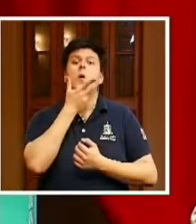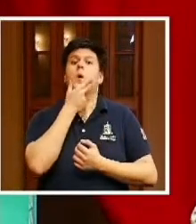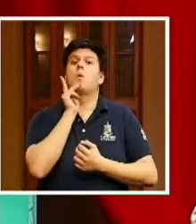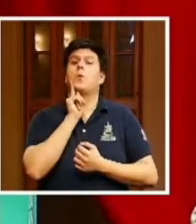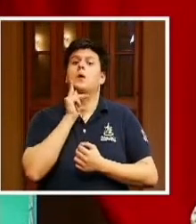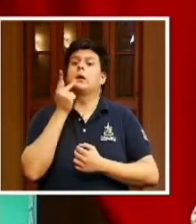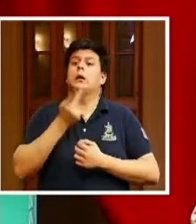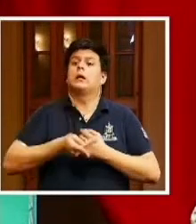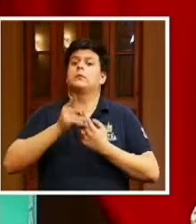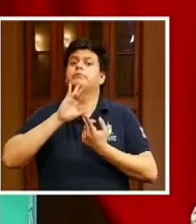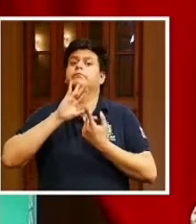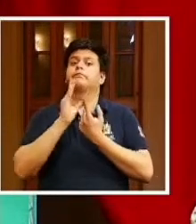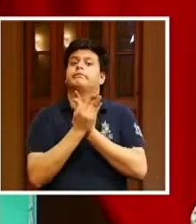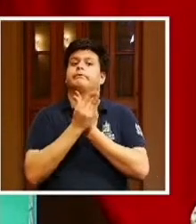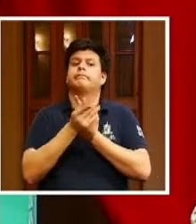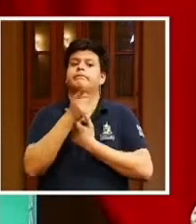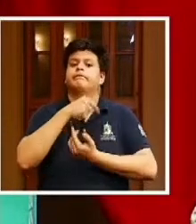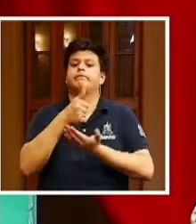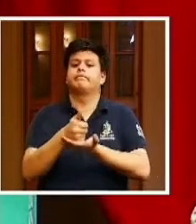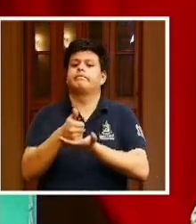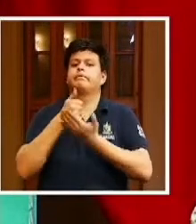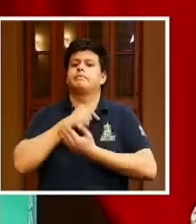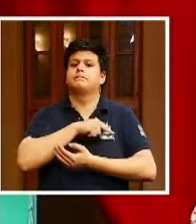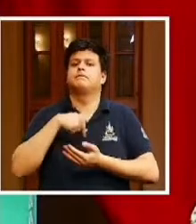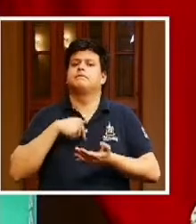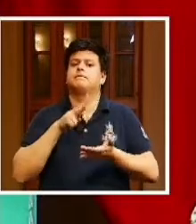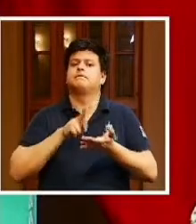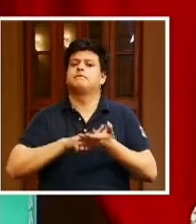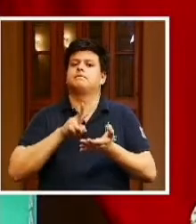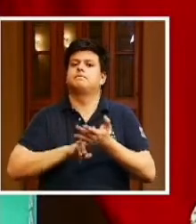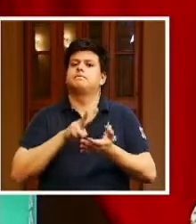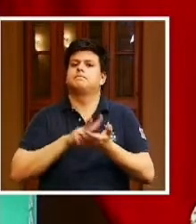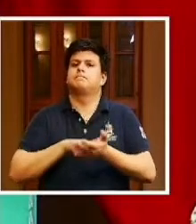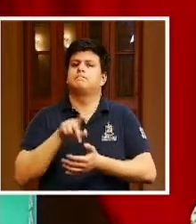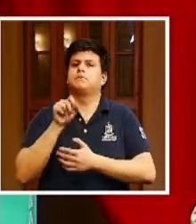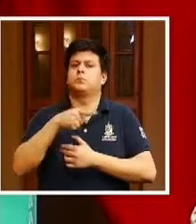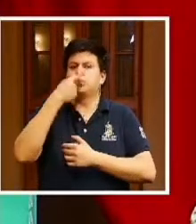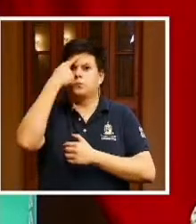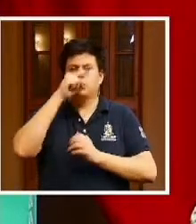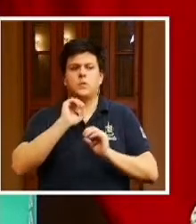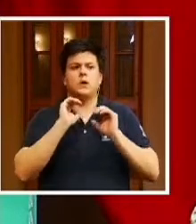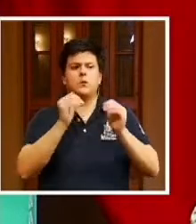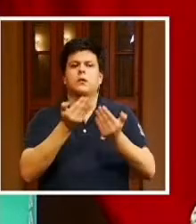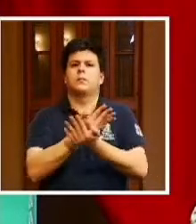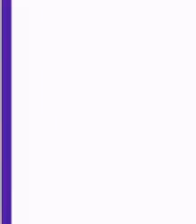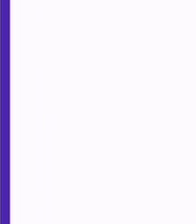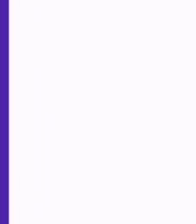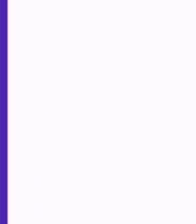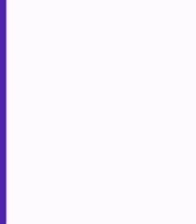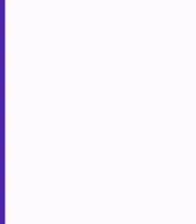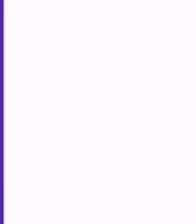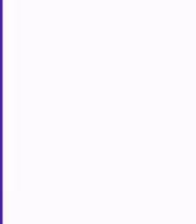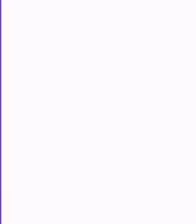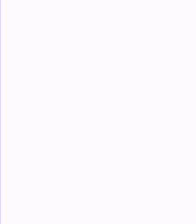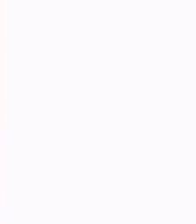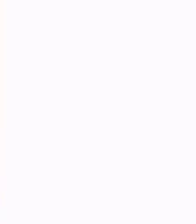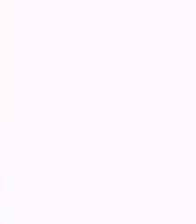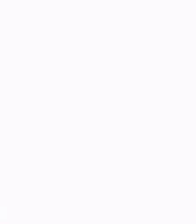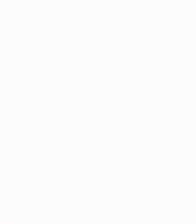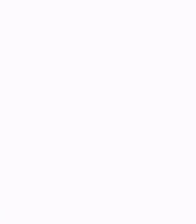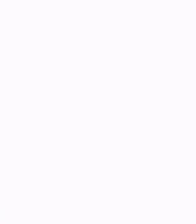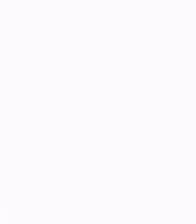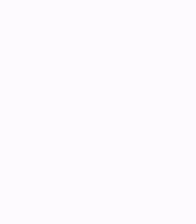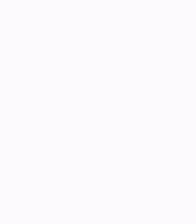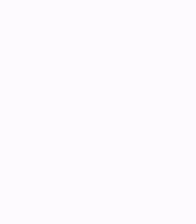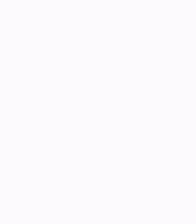este Congreso del Estado que nos ayudan también ellos a cuidar la salud de ustedes. Sobre el descenso en los